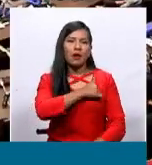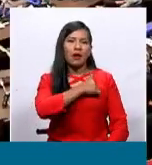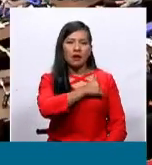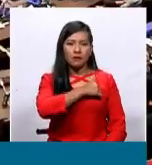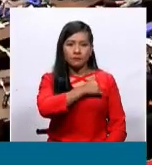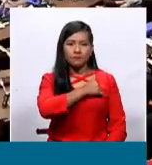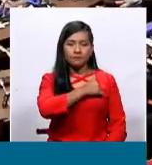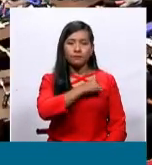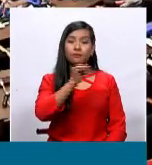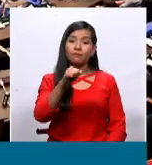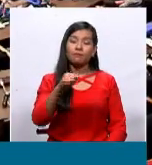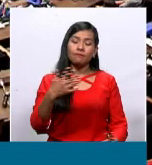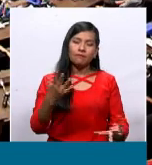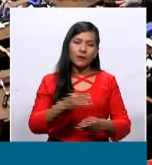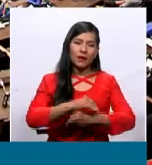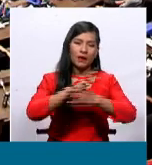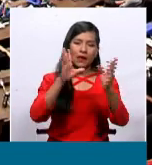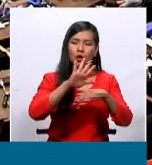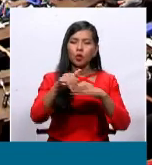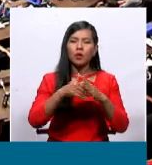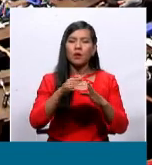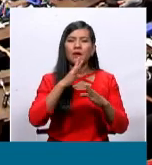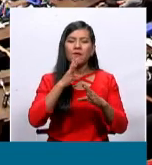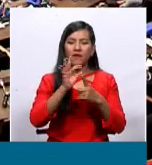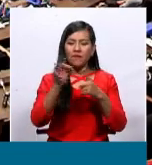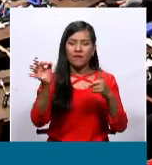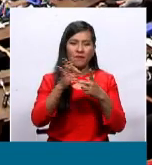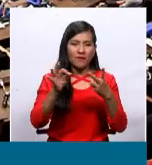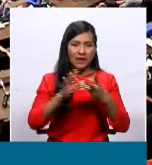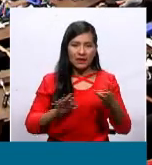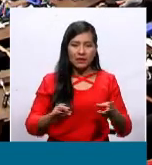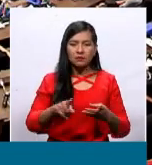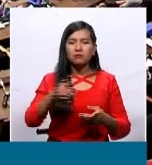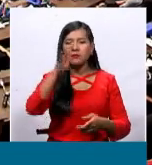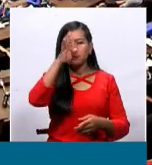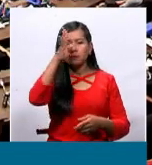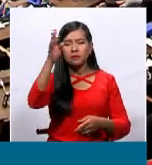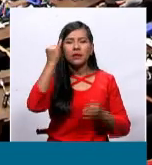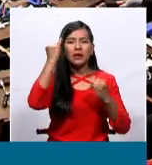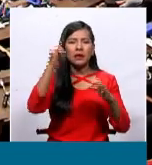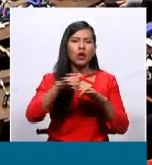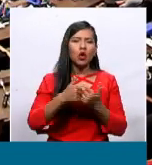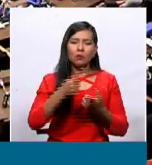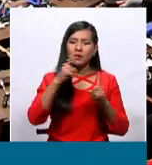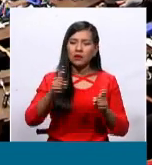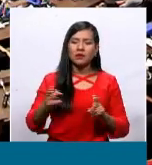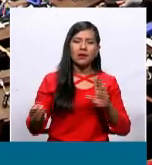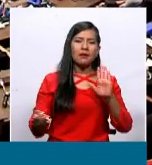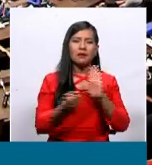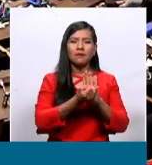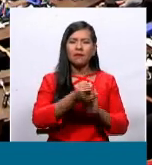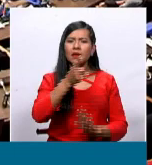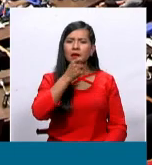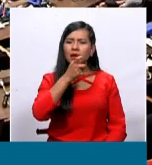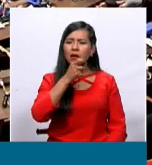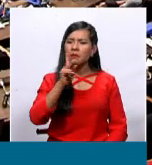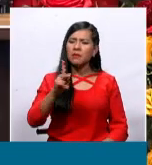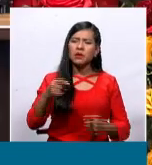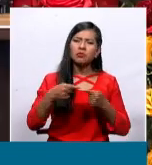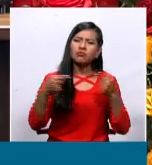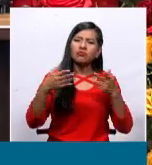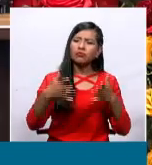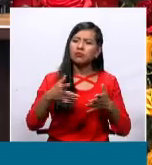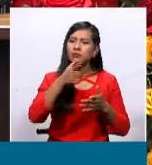claro, creo que esas frases encierran más bien esta idea de saber identificar muy bien quién es el adversario hoy día en